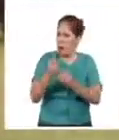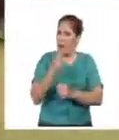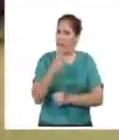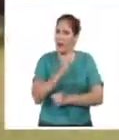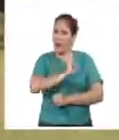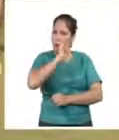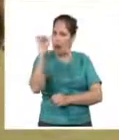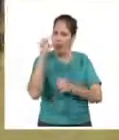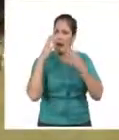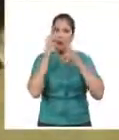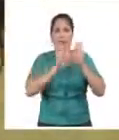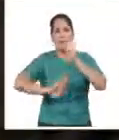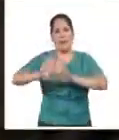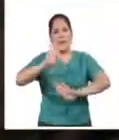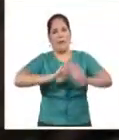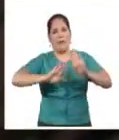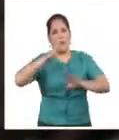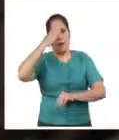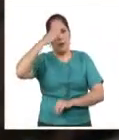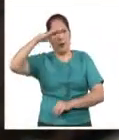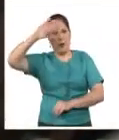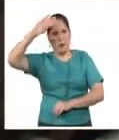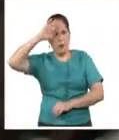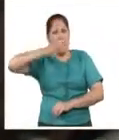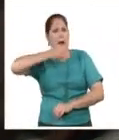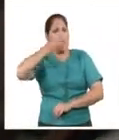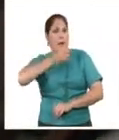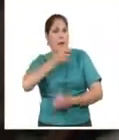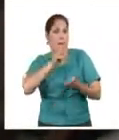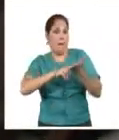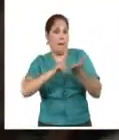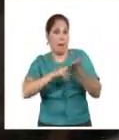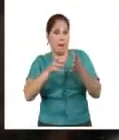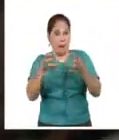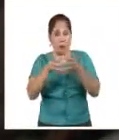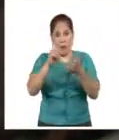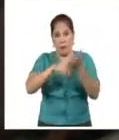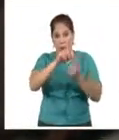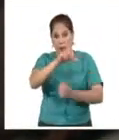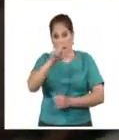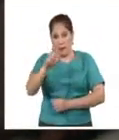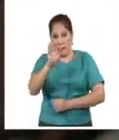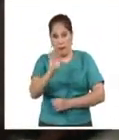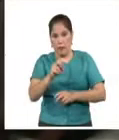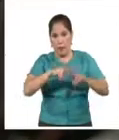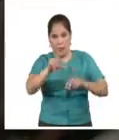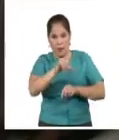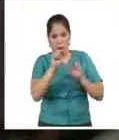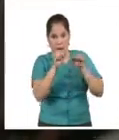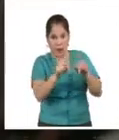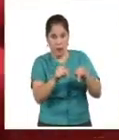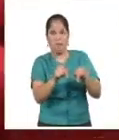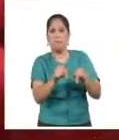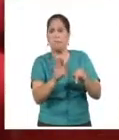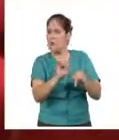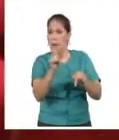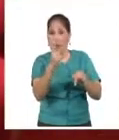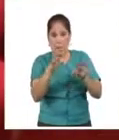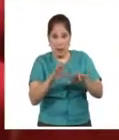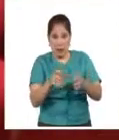baluarte para la defensa de la patria. Así expresó el miembro del Comité Central del Partido Comunista de Cuba y su primer